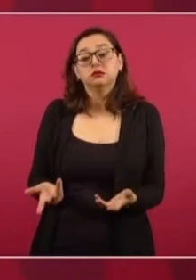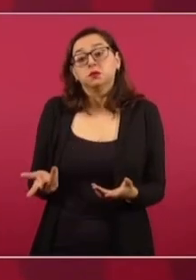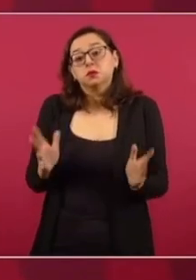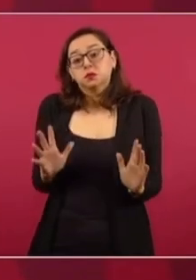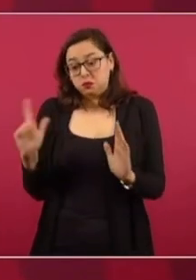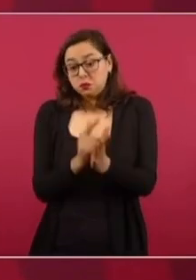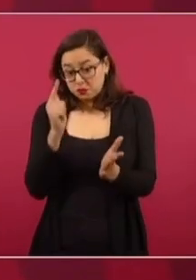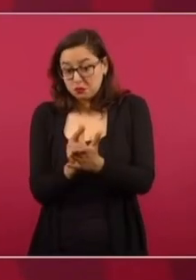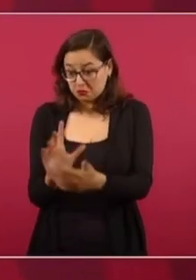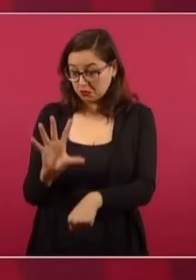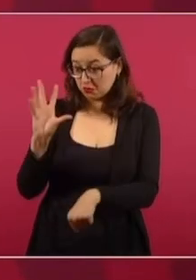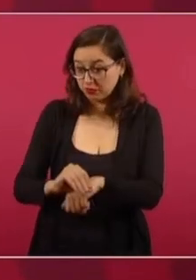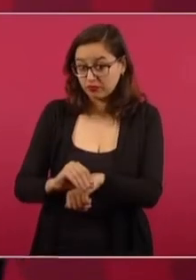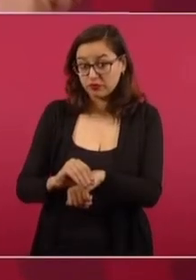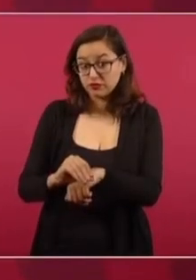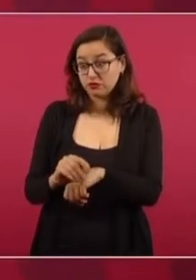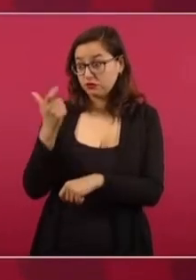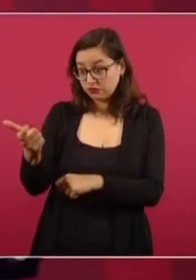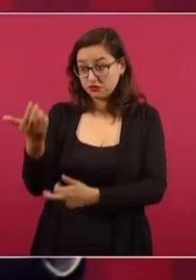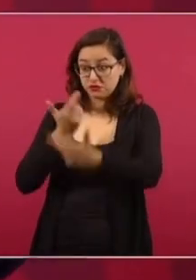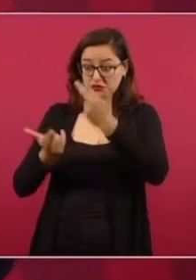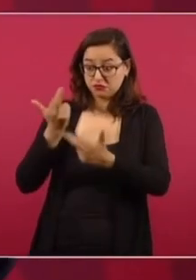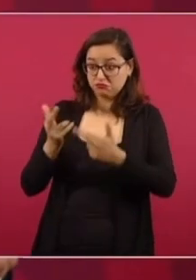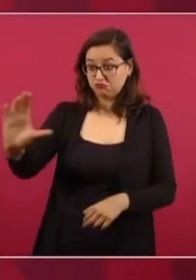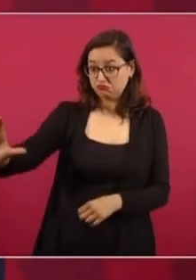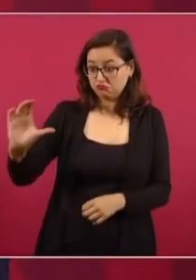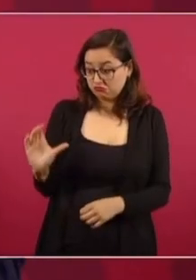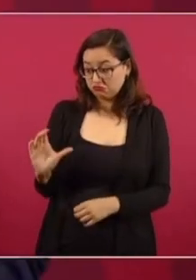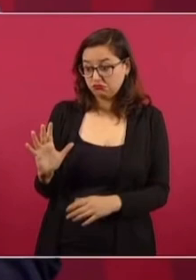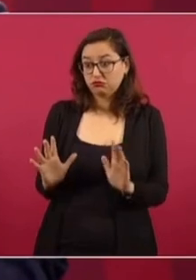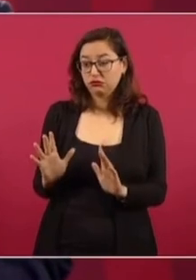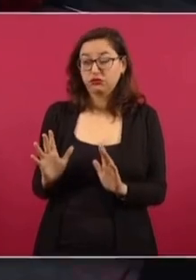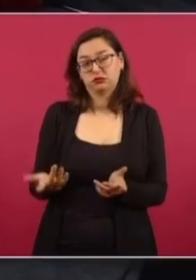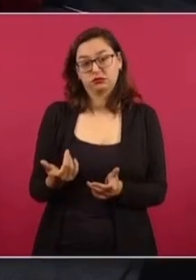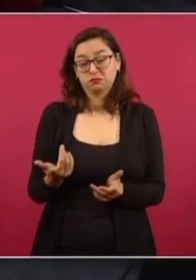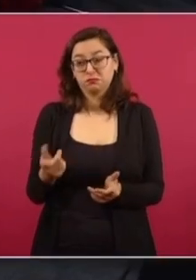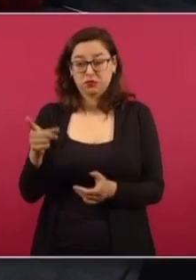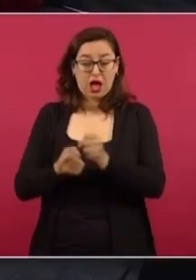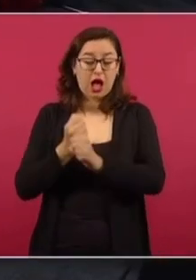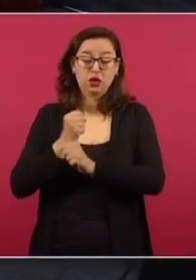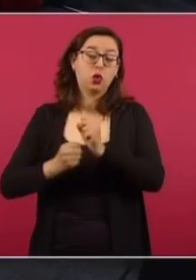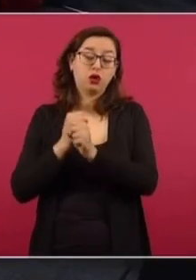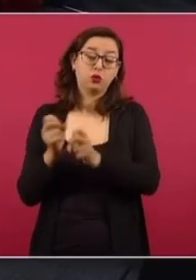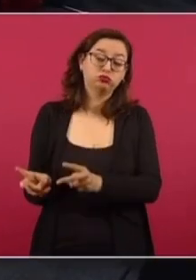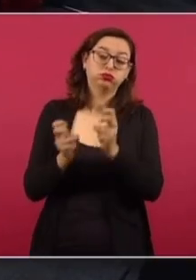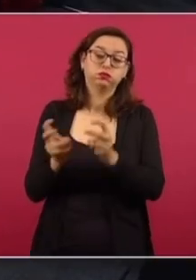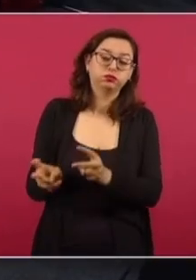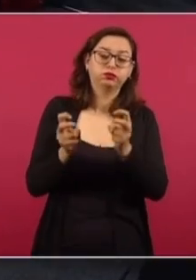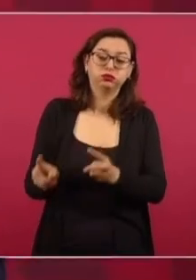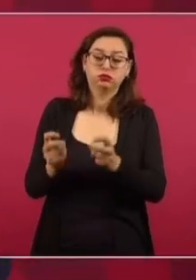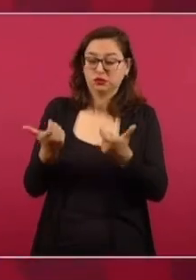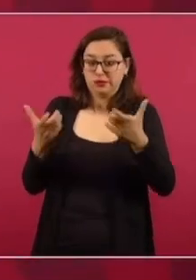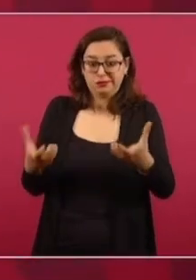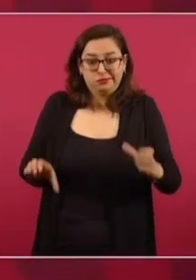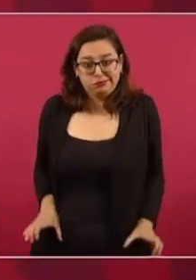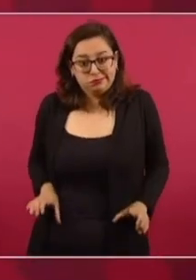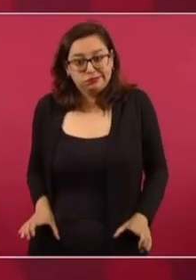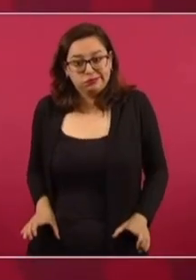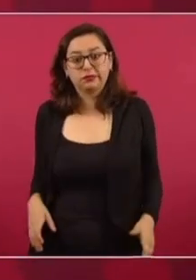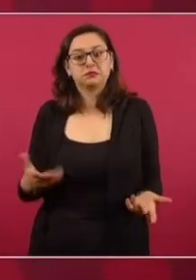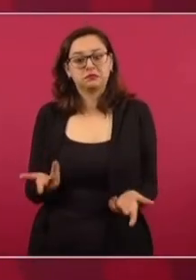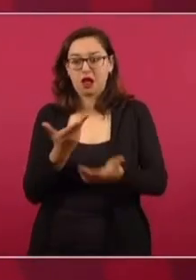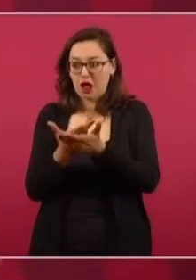opción, si devuelven el dinero sustraído ilegalmente, porque ese